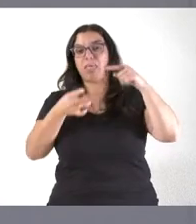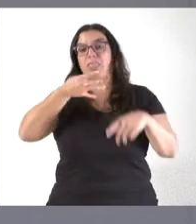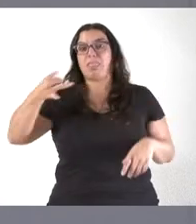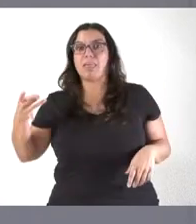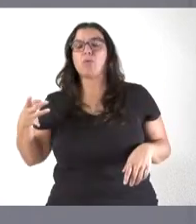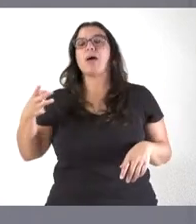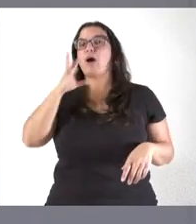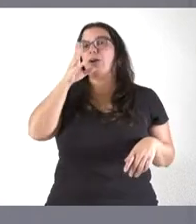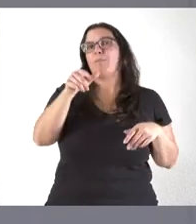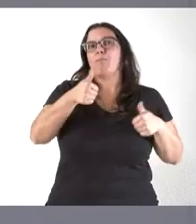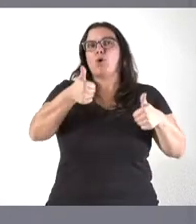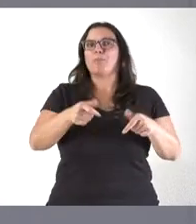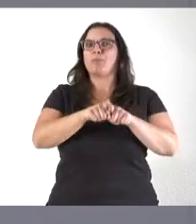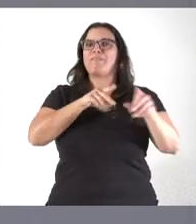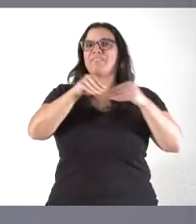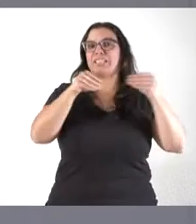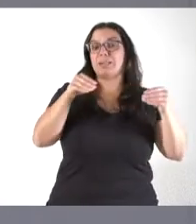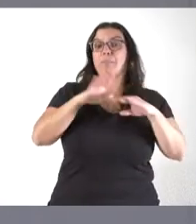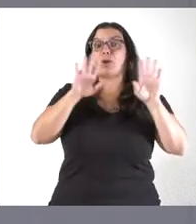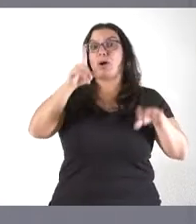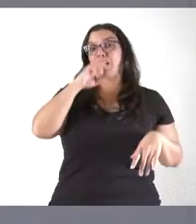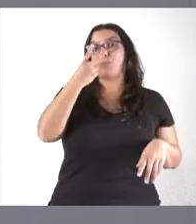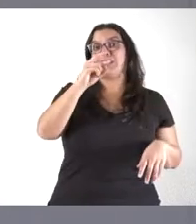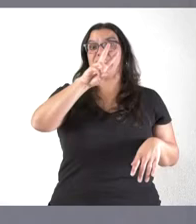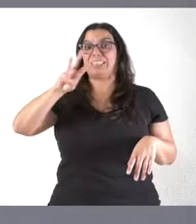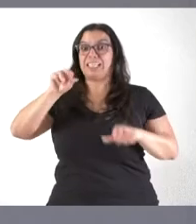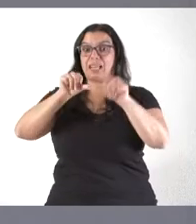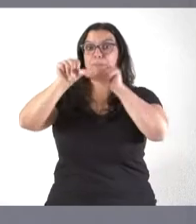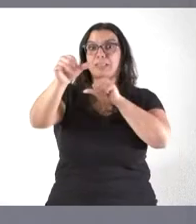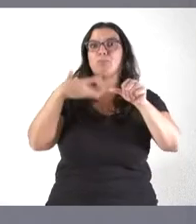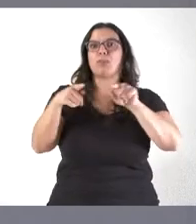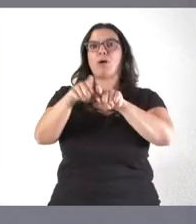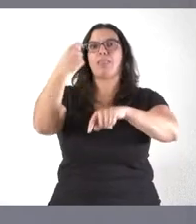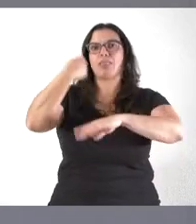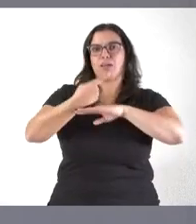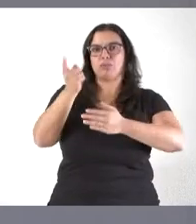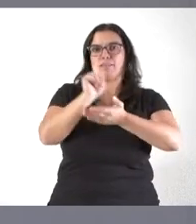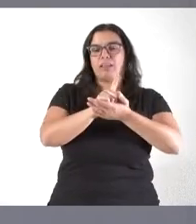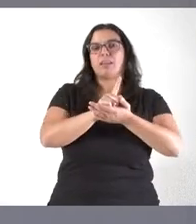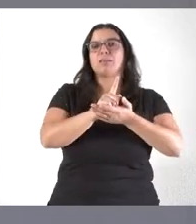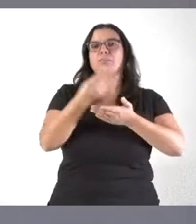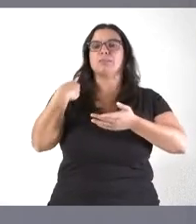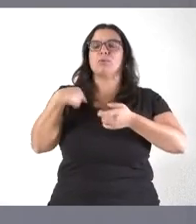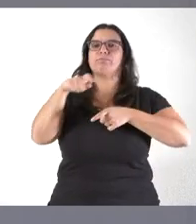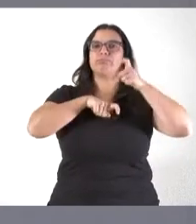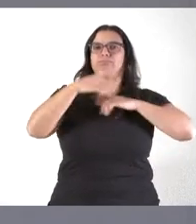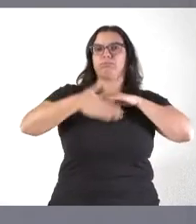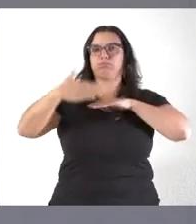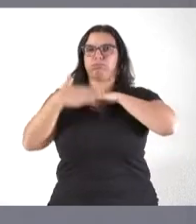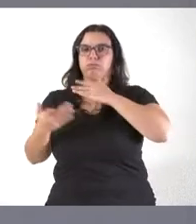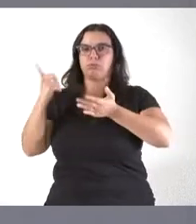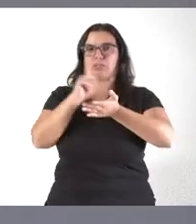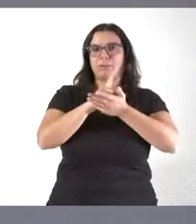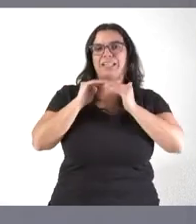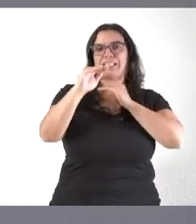ya a su fin una vez que termine el año 2023 y por tanto pudiera tener ya un elemento de vuelta hacia la estabilidad presupuestaria